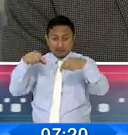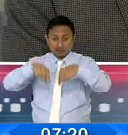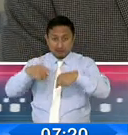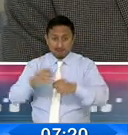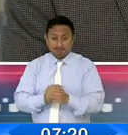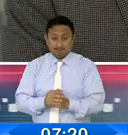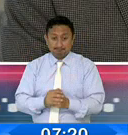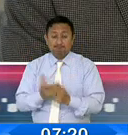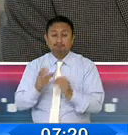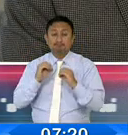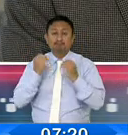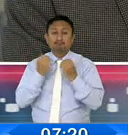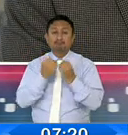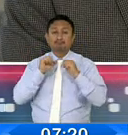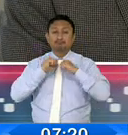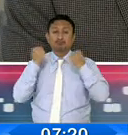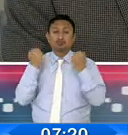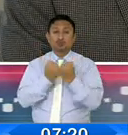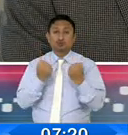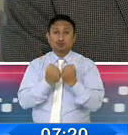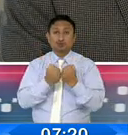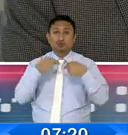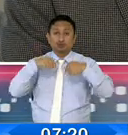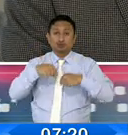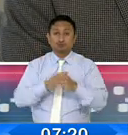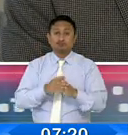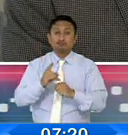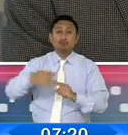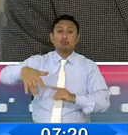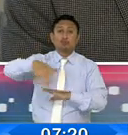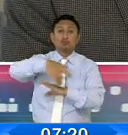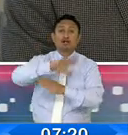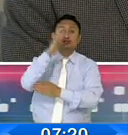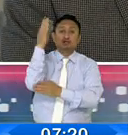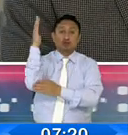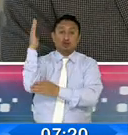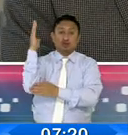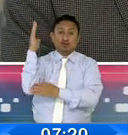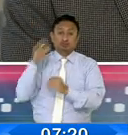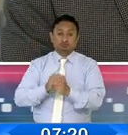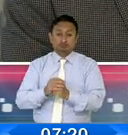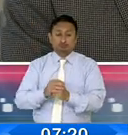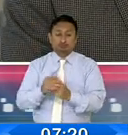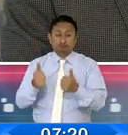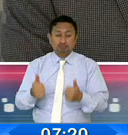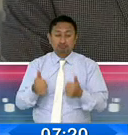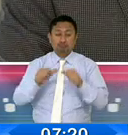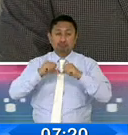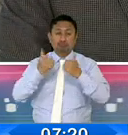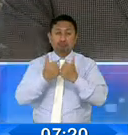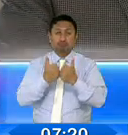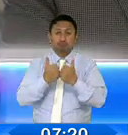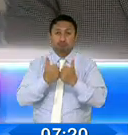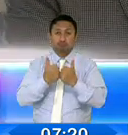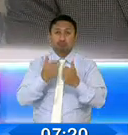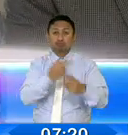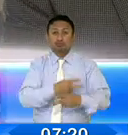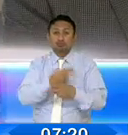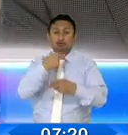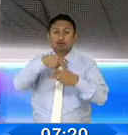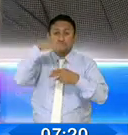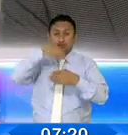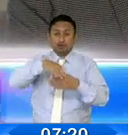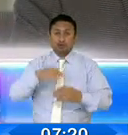organizaciones sociales ha sabido ligar el arbolito con su presencia netamente a la Asamblea, al Consejo Nacional Electoral. Ahí hay